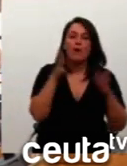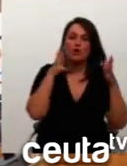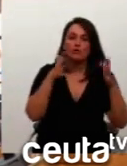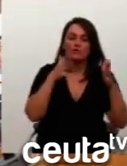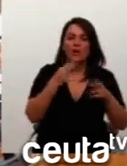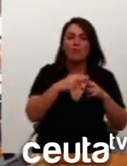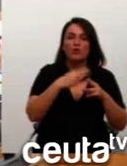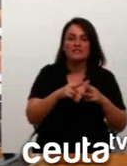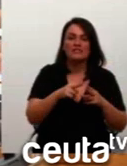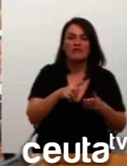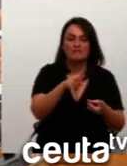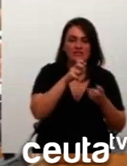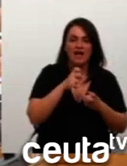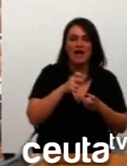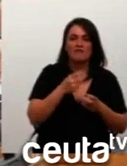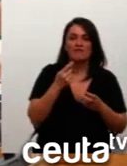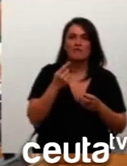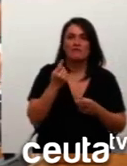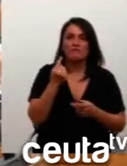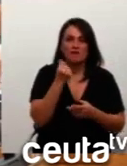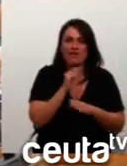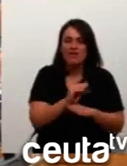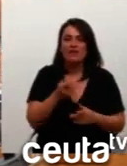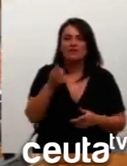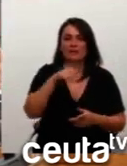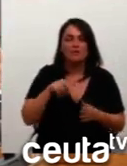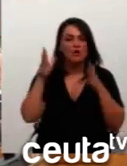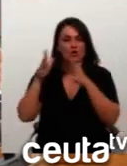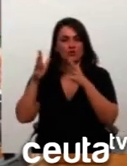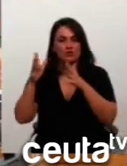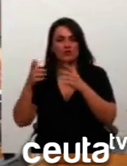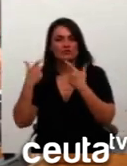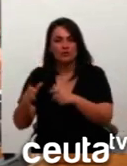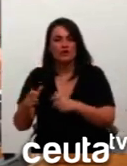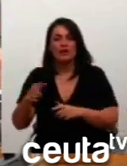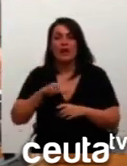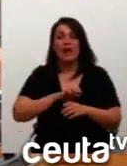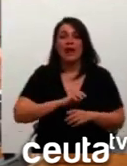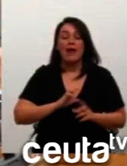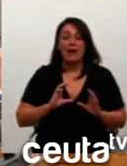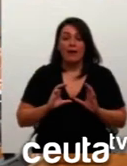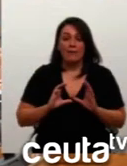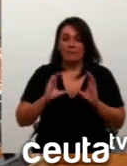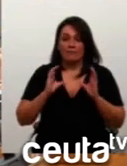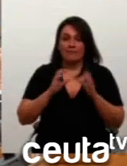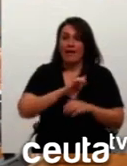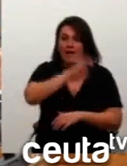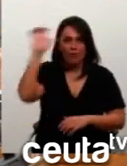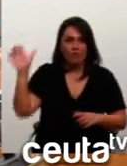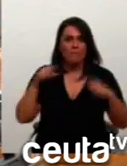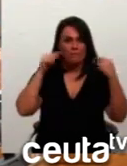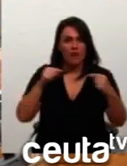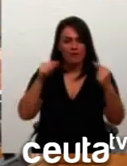asistimos a todas las a los consejos sectoriales, nos atienden cuando vamos al Parlamento Europeo como ciudad autónoma de Ceuta que somos.